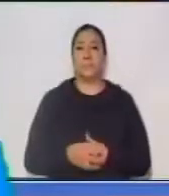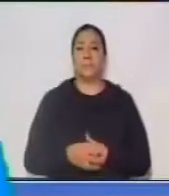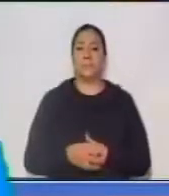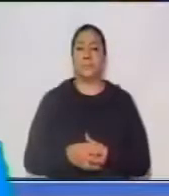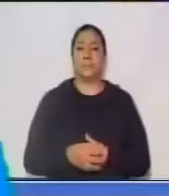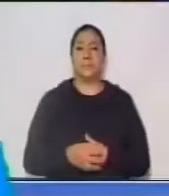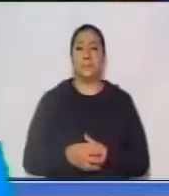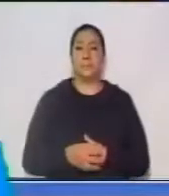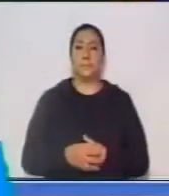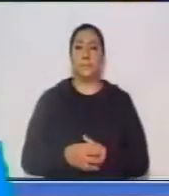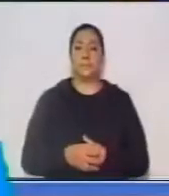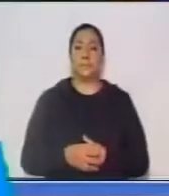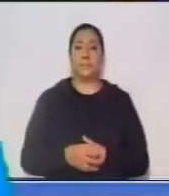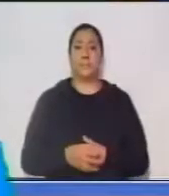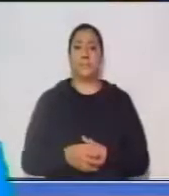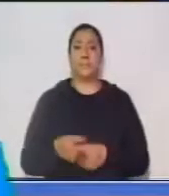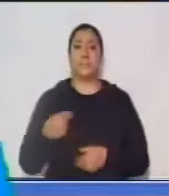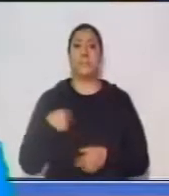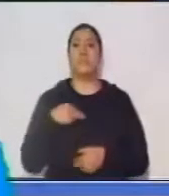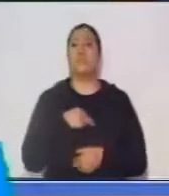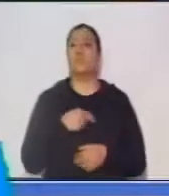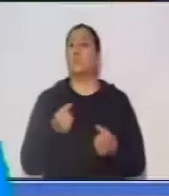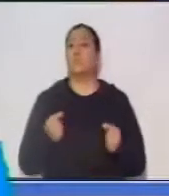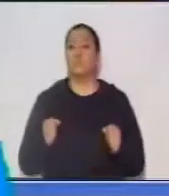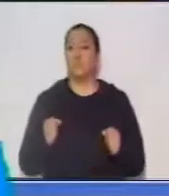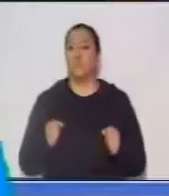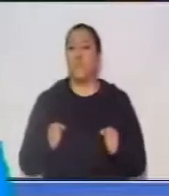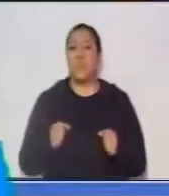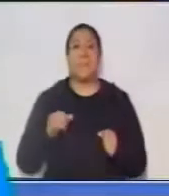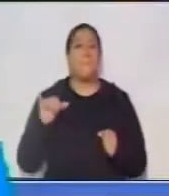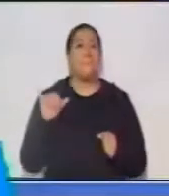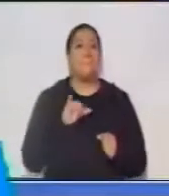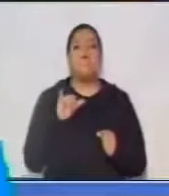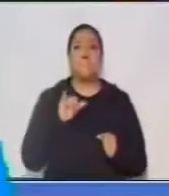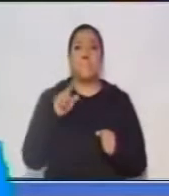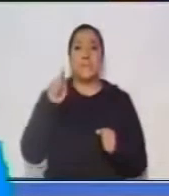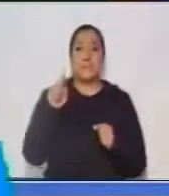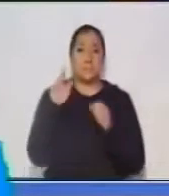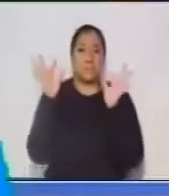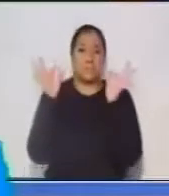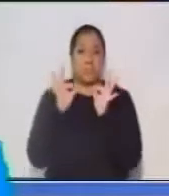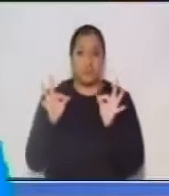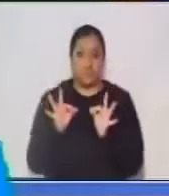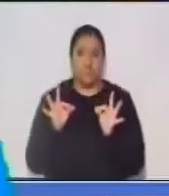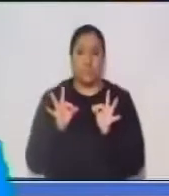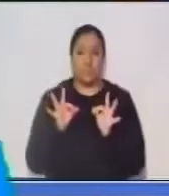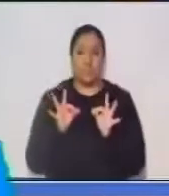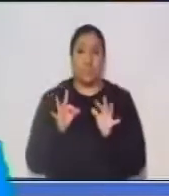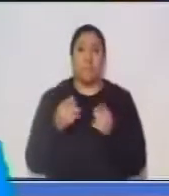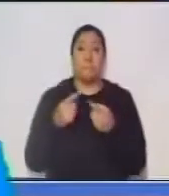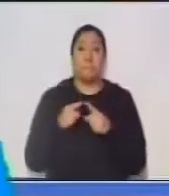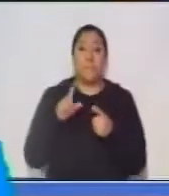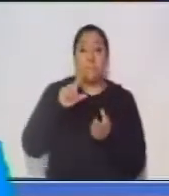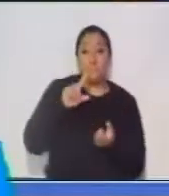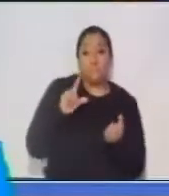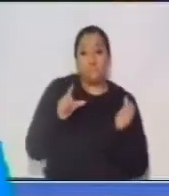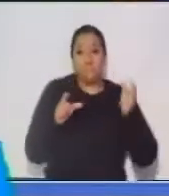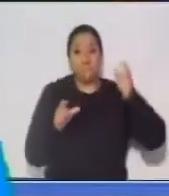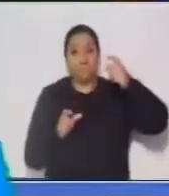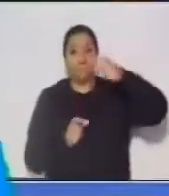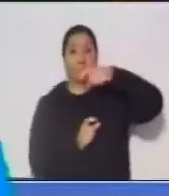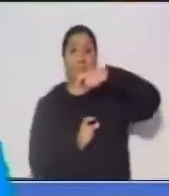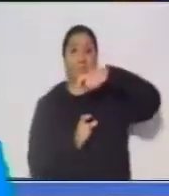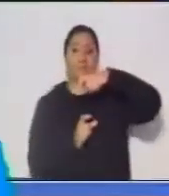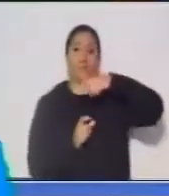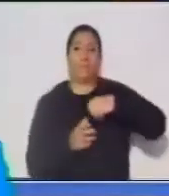vamos a colocar al mismo trapecio, pero invertido. Y